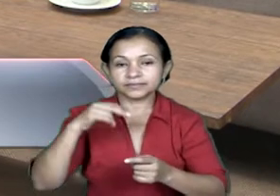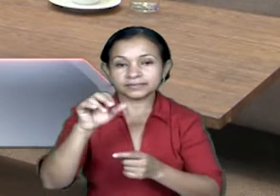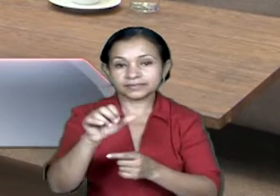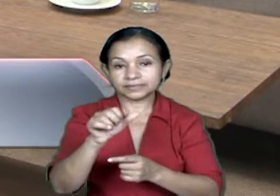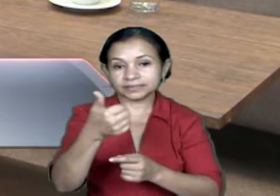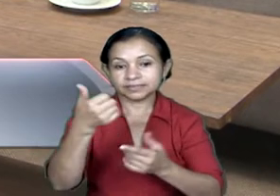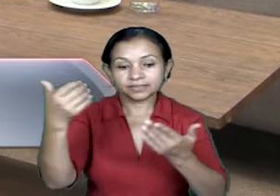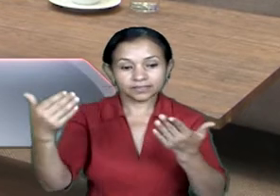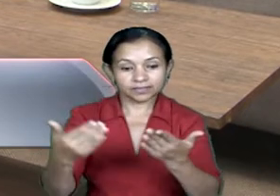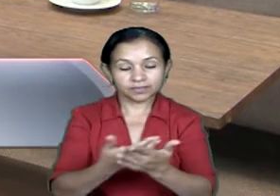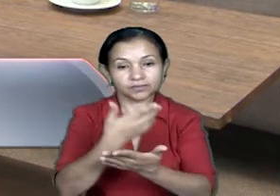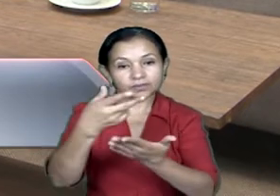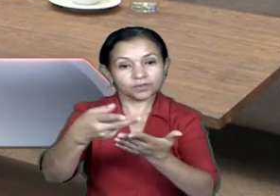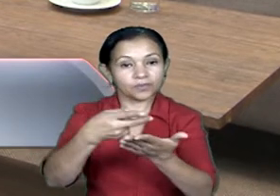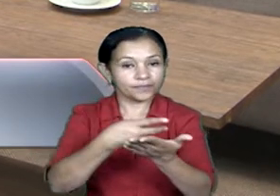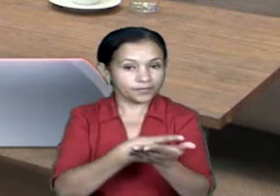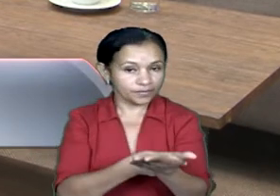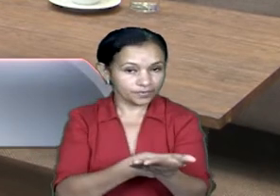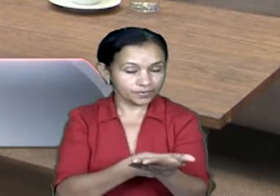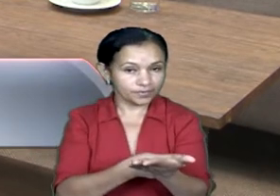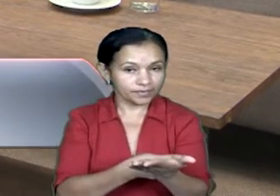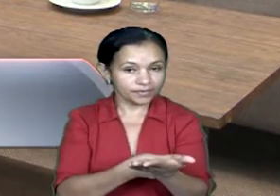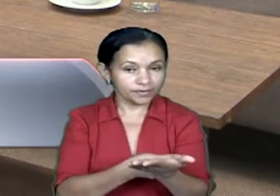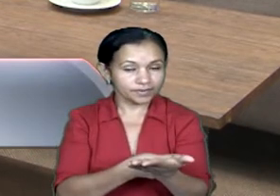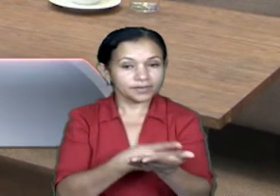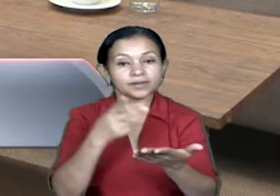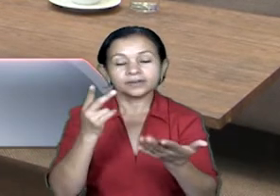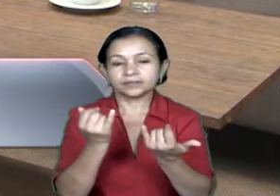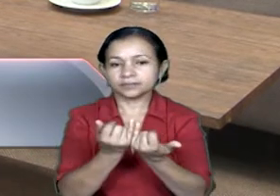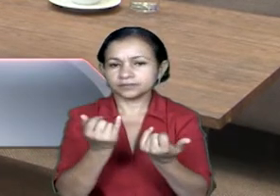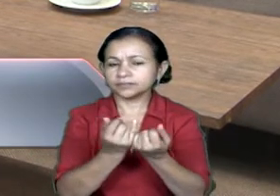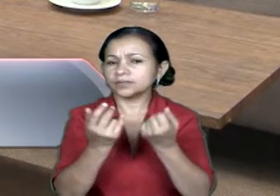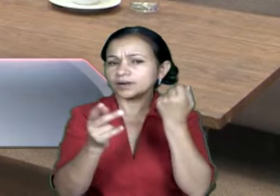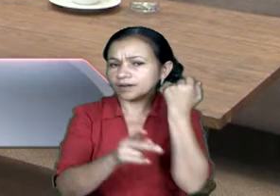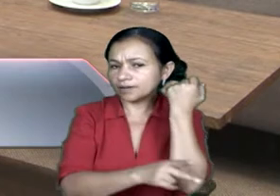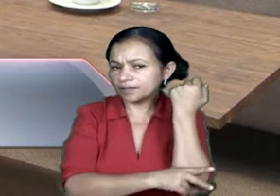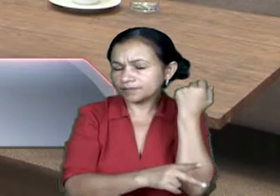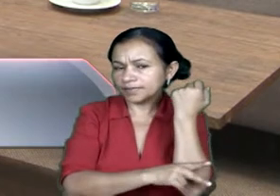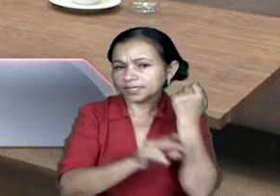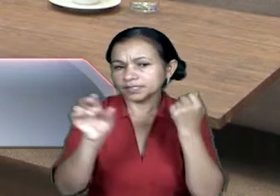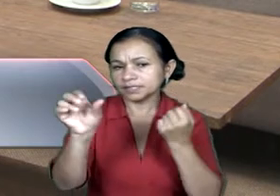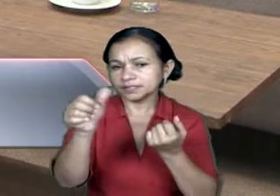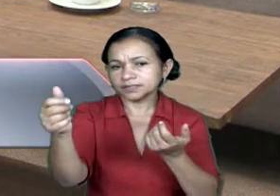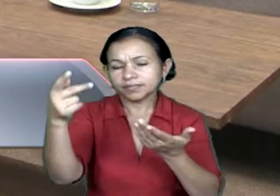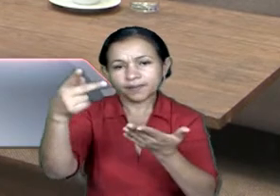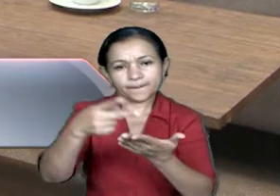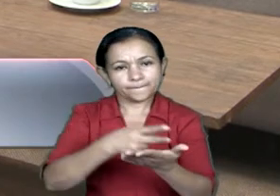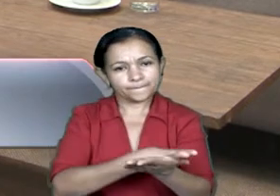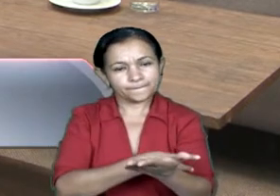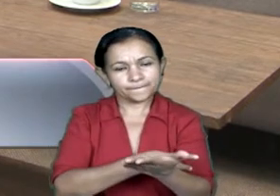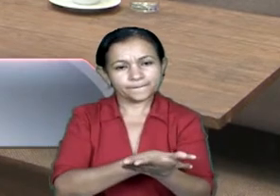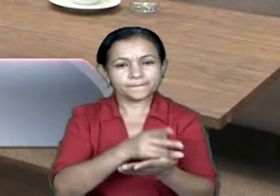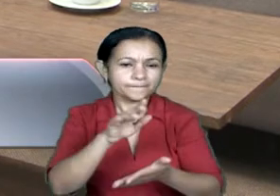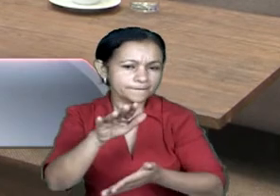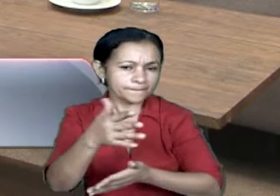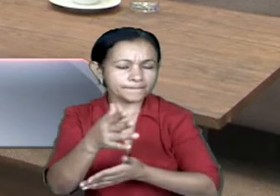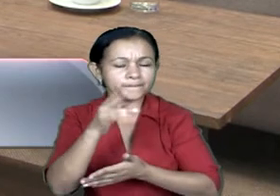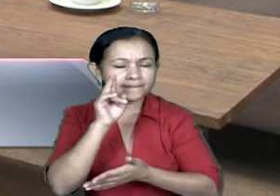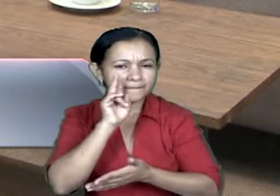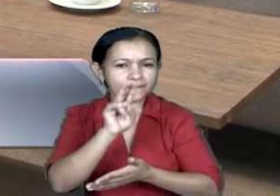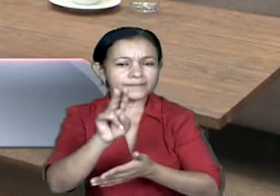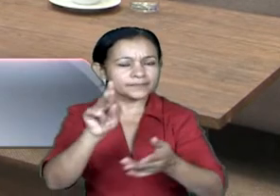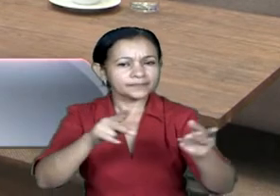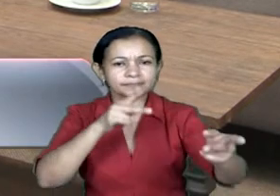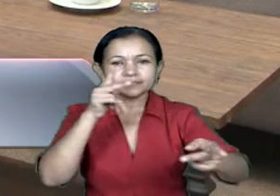proyectos de cooperación técnica a país. Y los 6 proyectos me parece son excelentes